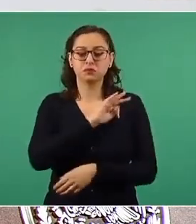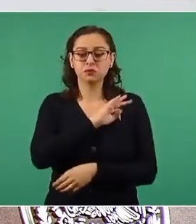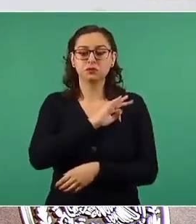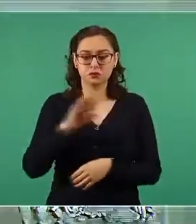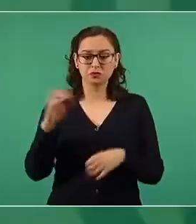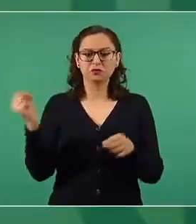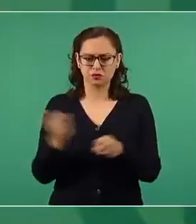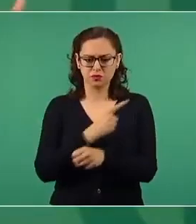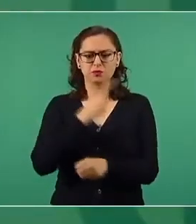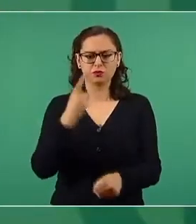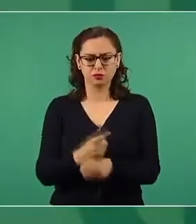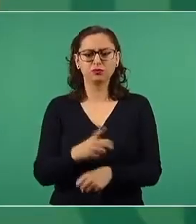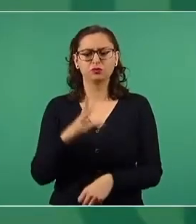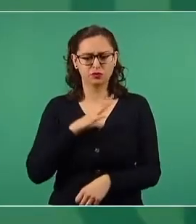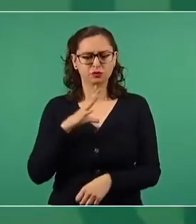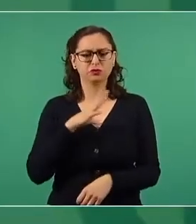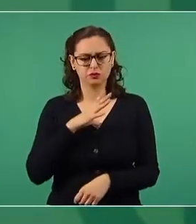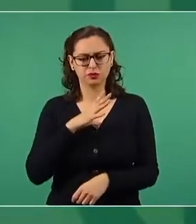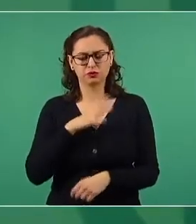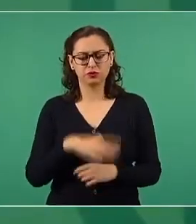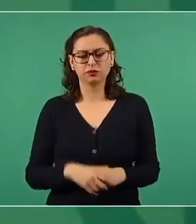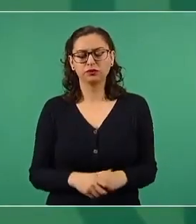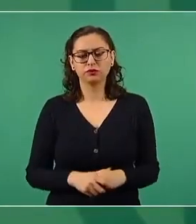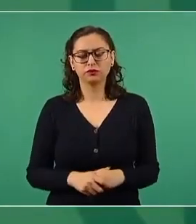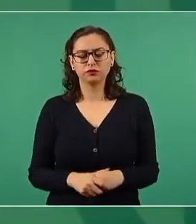Y, desde luego,